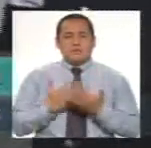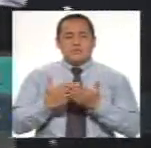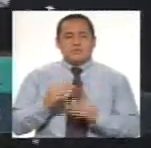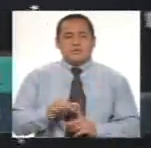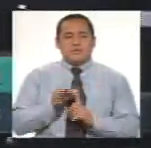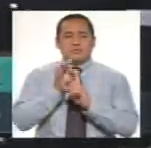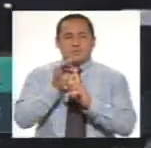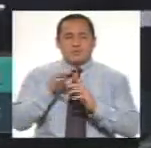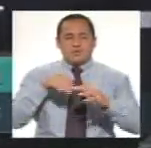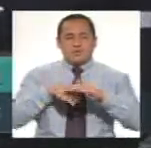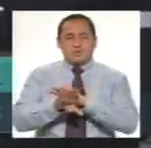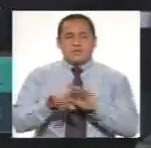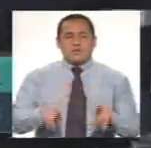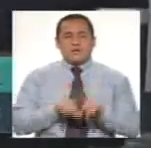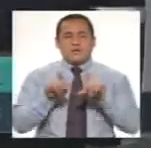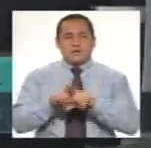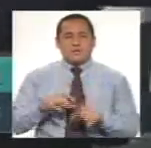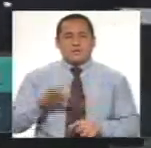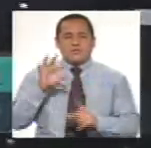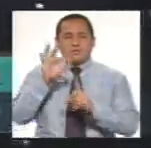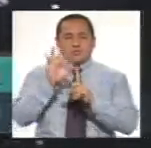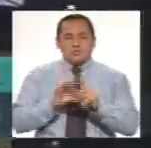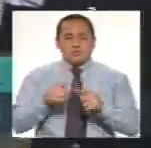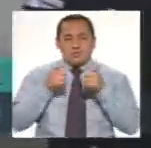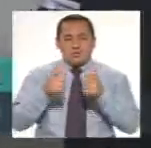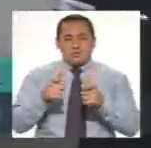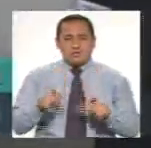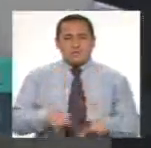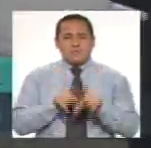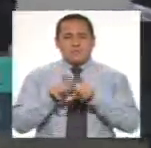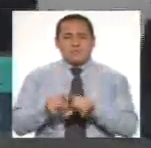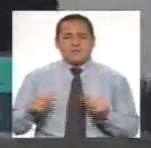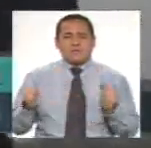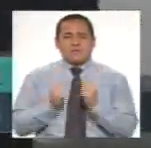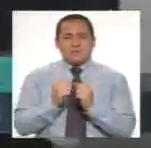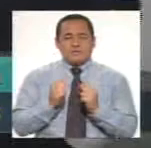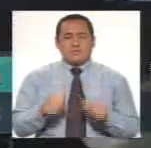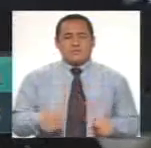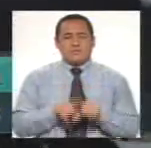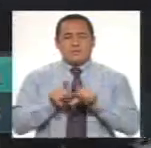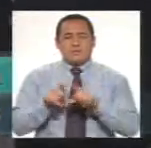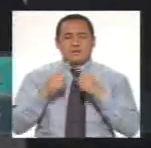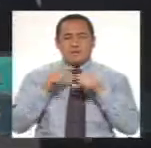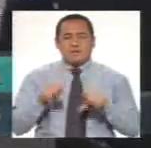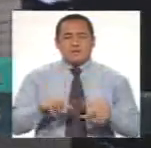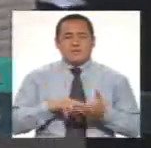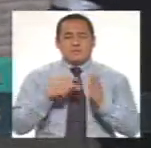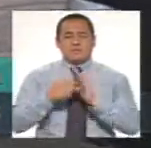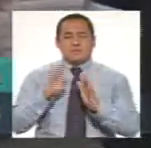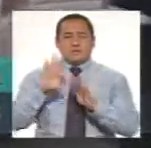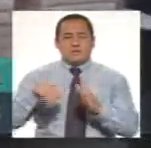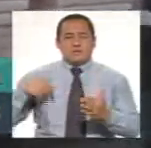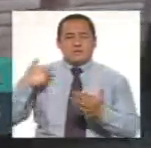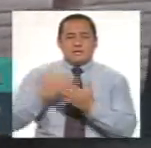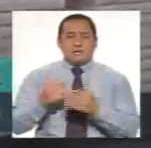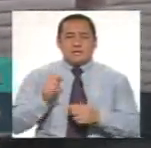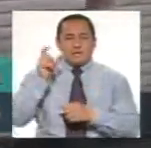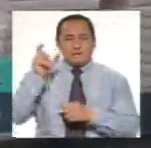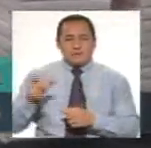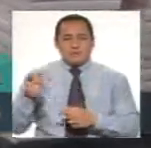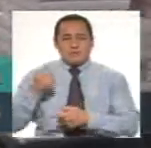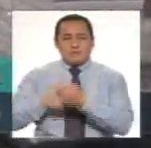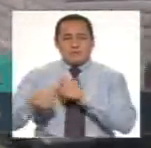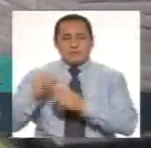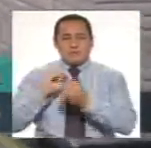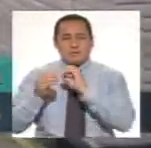muy especiales de almacenamiento. Las vacunas tienen un control muy estricto en el tema del manejo de la temperatura, inclusive desde que viene de su fabricante,